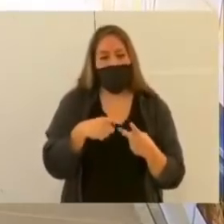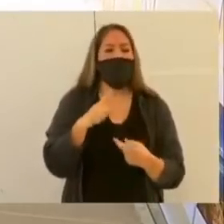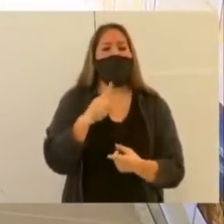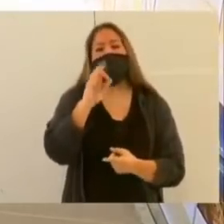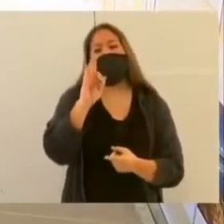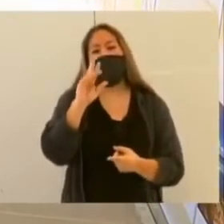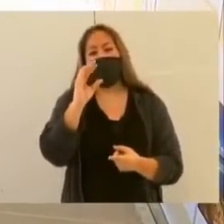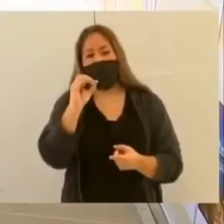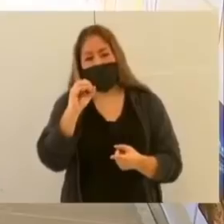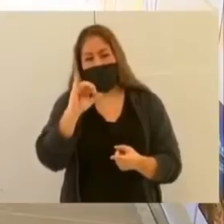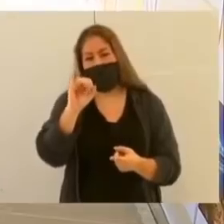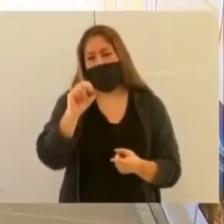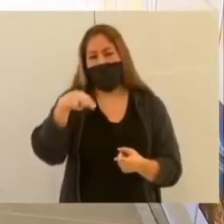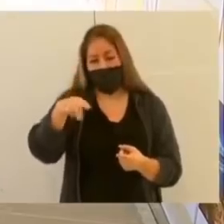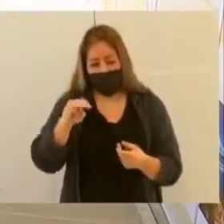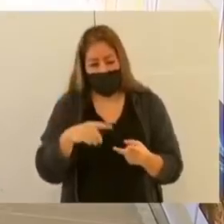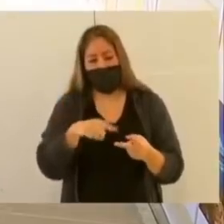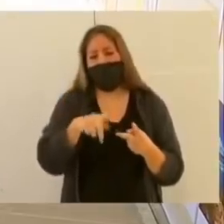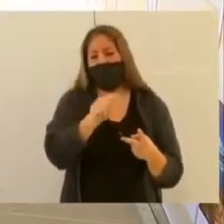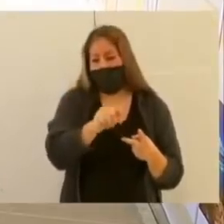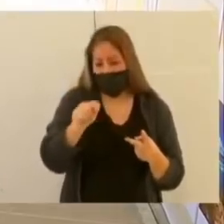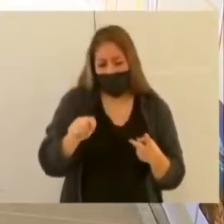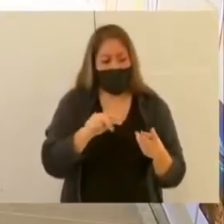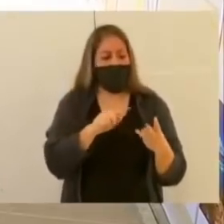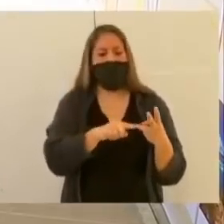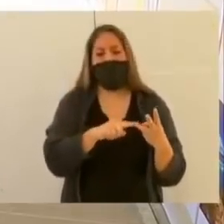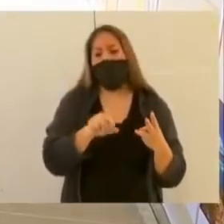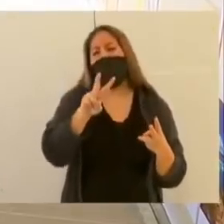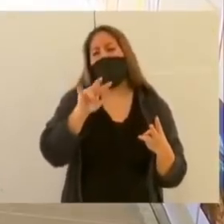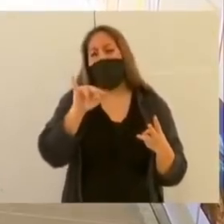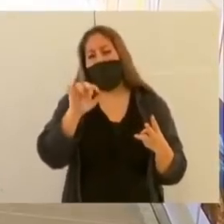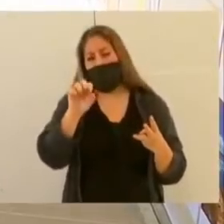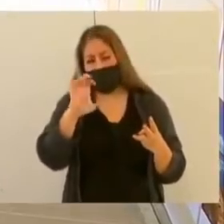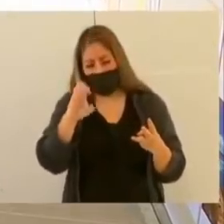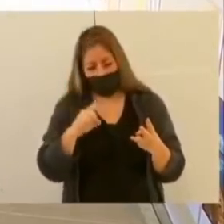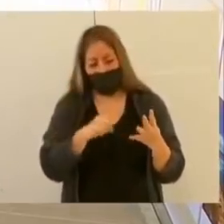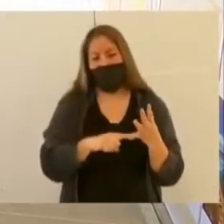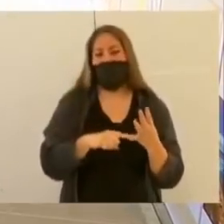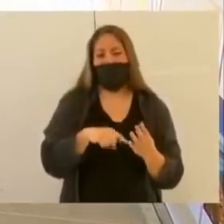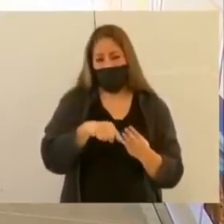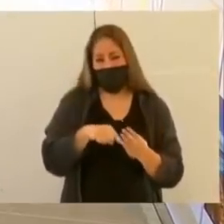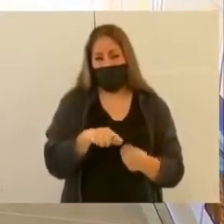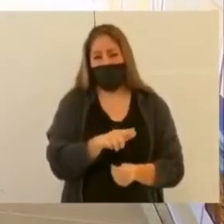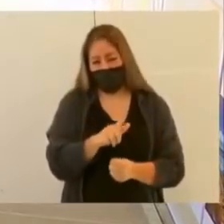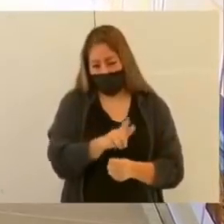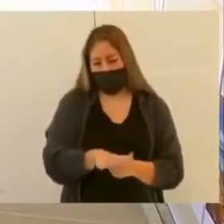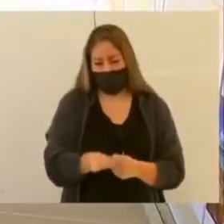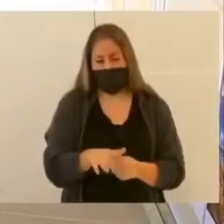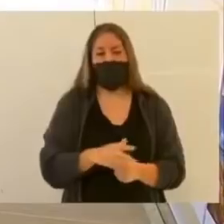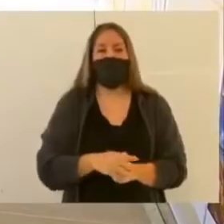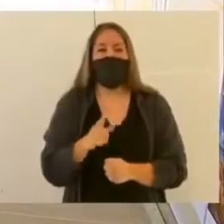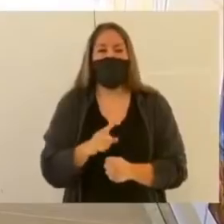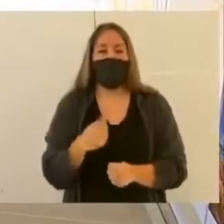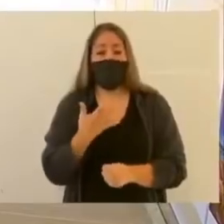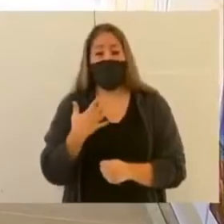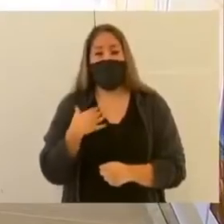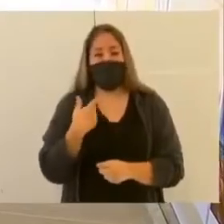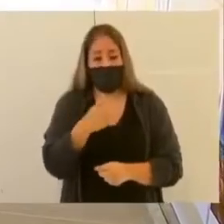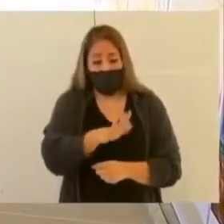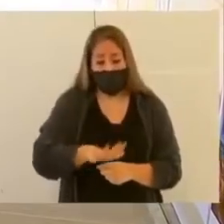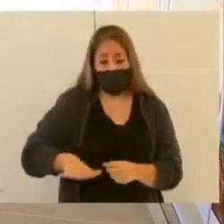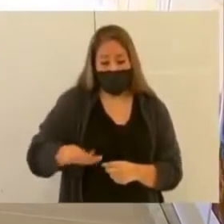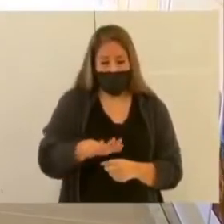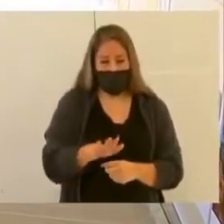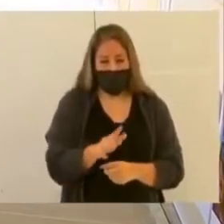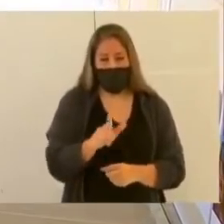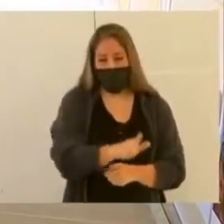Madero, Matamoros, San Pedro, Torreón y Viesca, considerando como ha sido una demanda de la ciudadanía las zonas